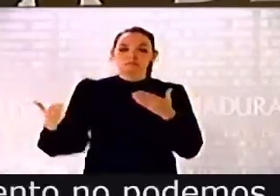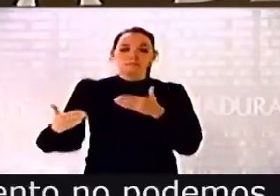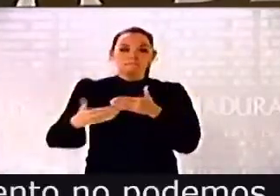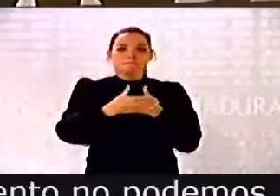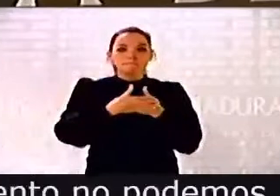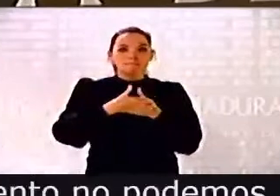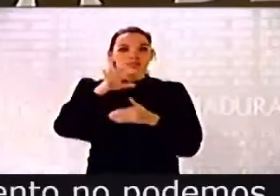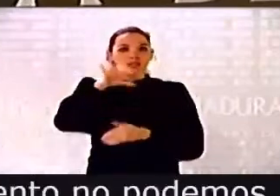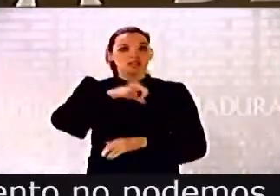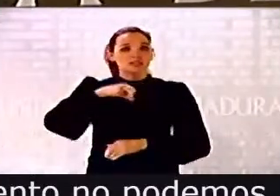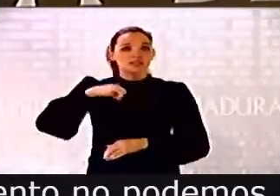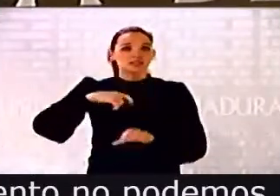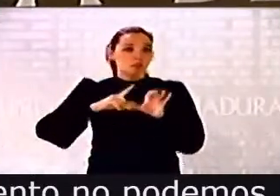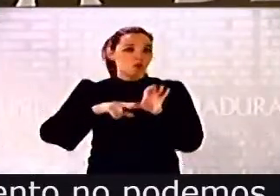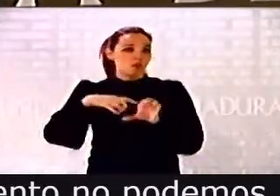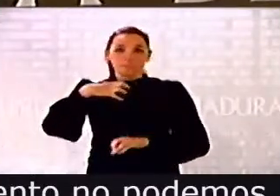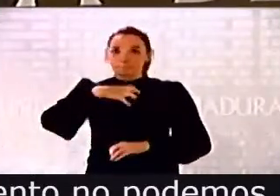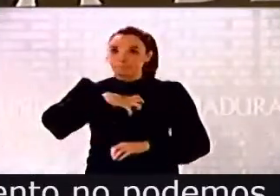comunidad autónoma